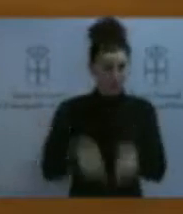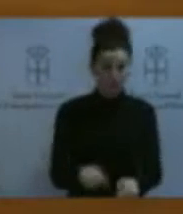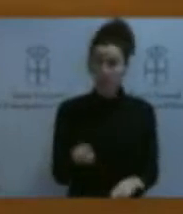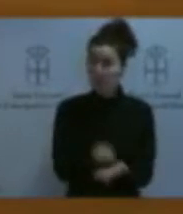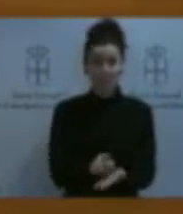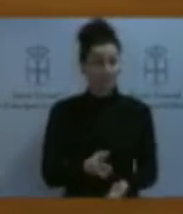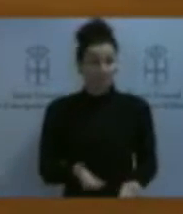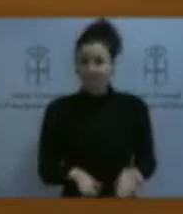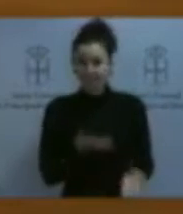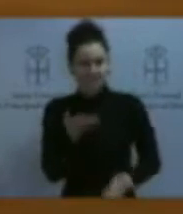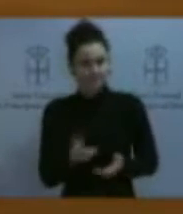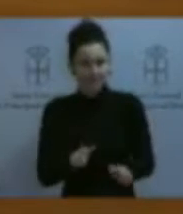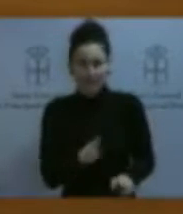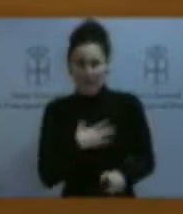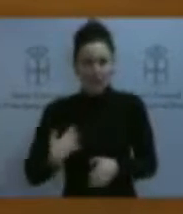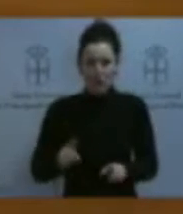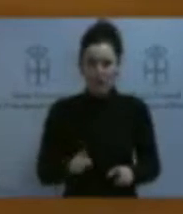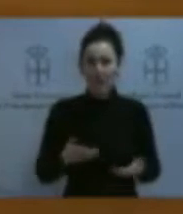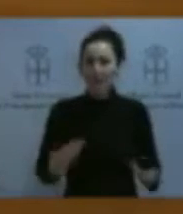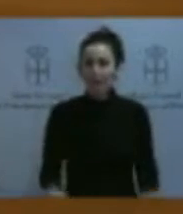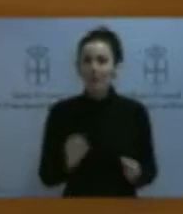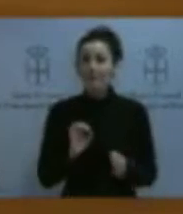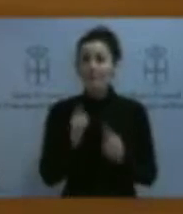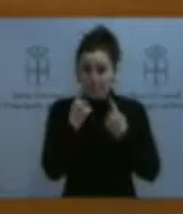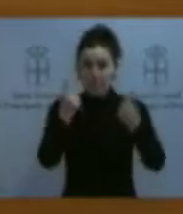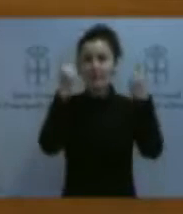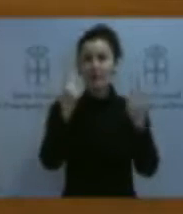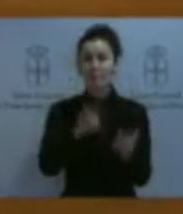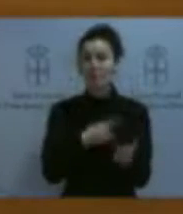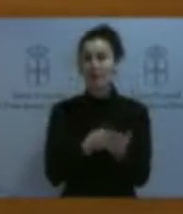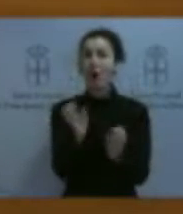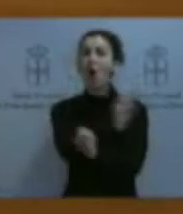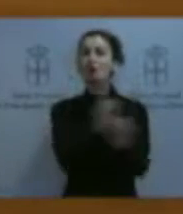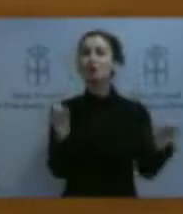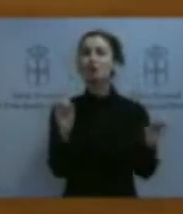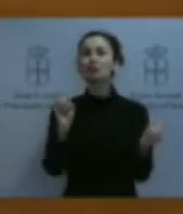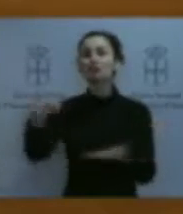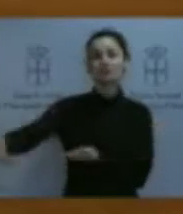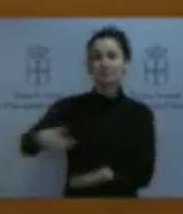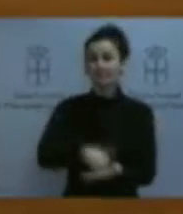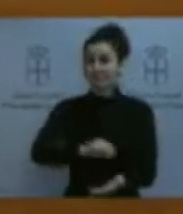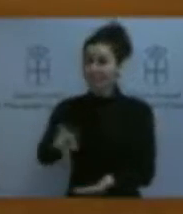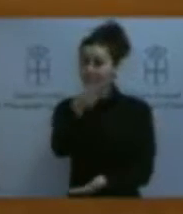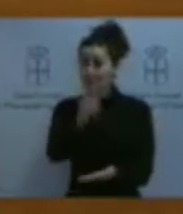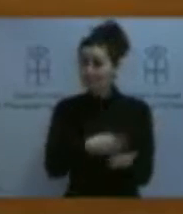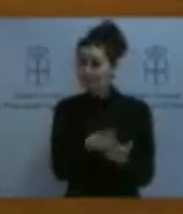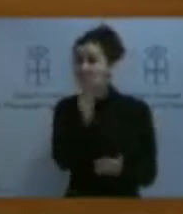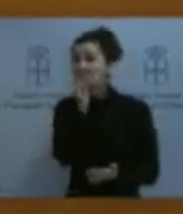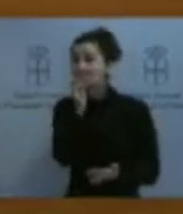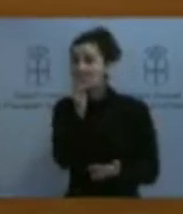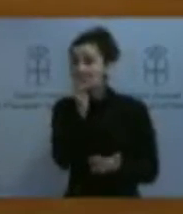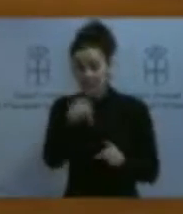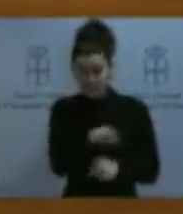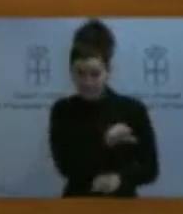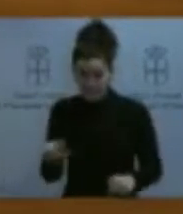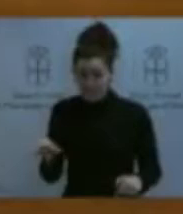plan de retorno del talento, cero solicitudes, segundo plan de retorno sin resolver. Esta semana hemos conocido que la propuesta de un plan demográfico a